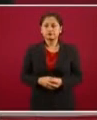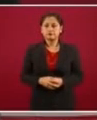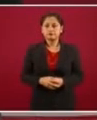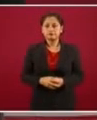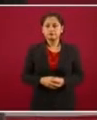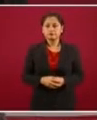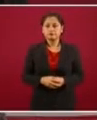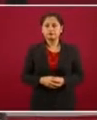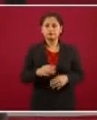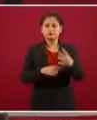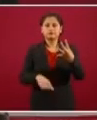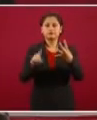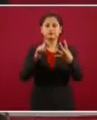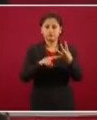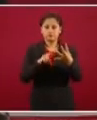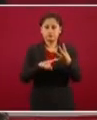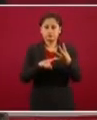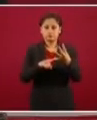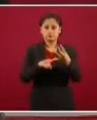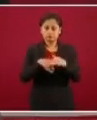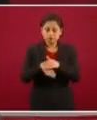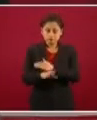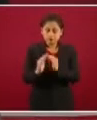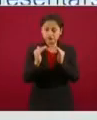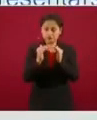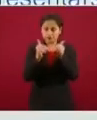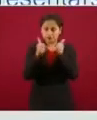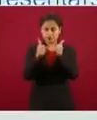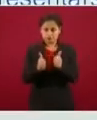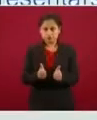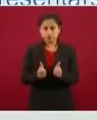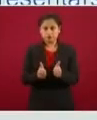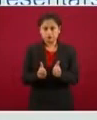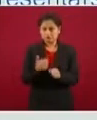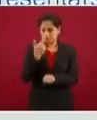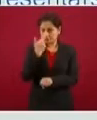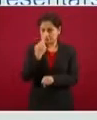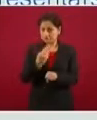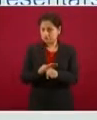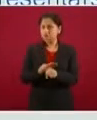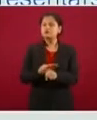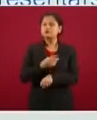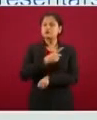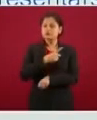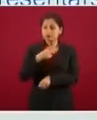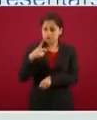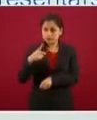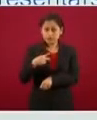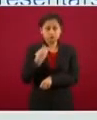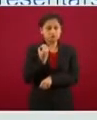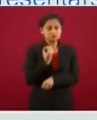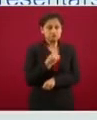4. El resguardo domiciliario corresponsable es estricto para toda persona mayor de